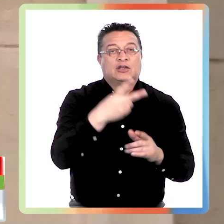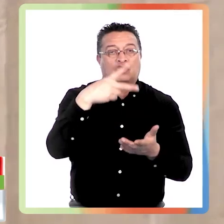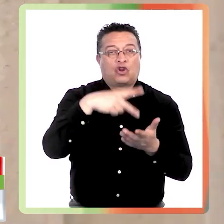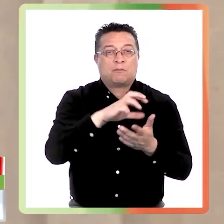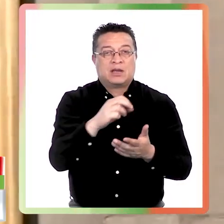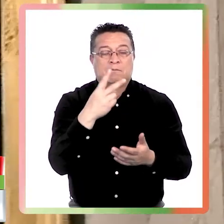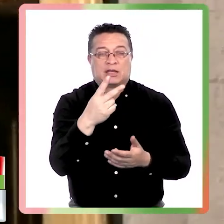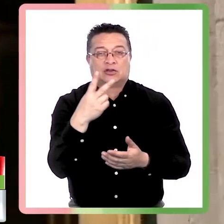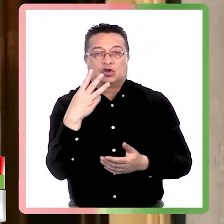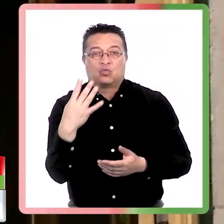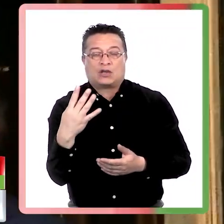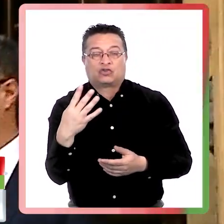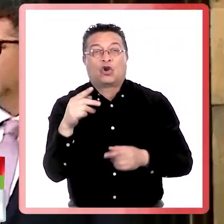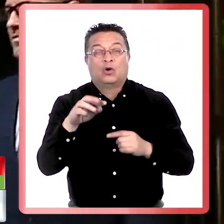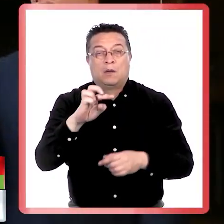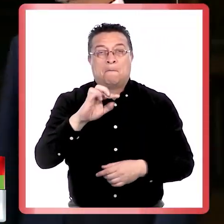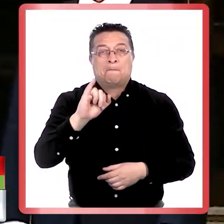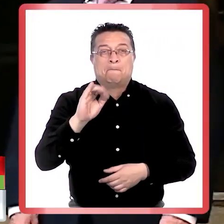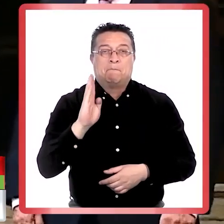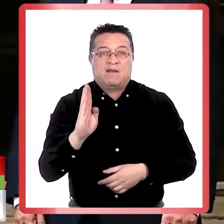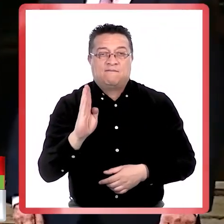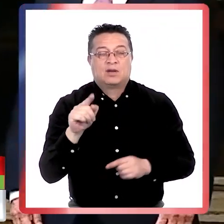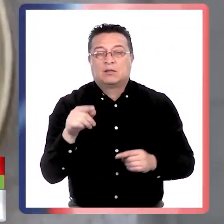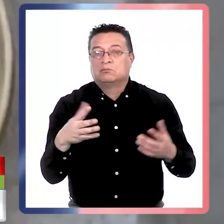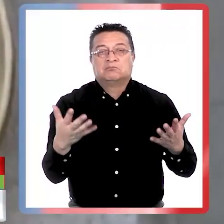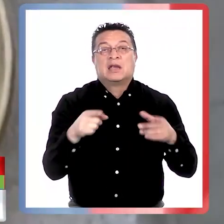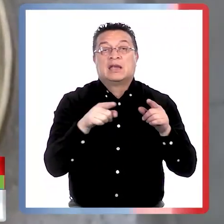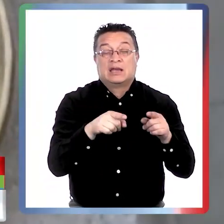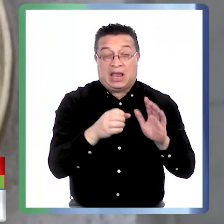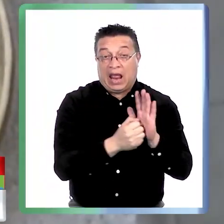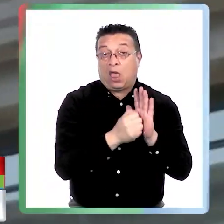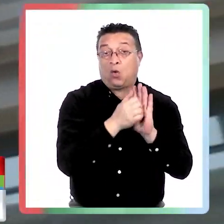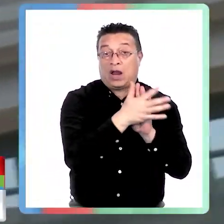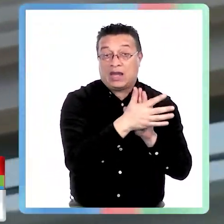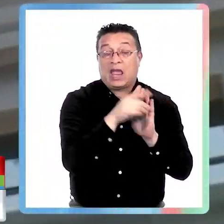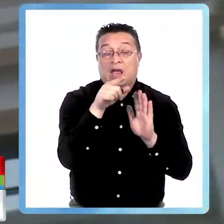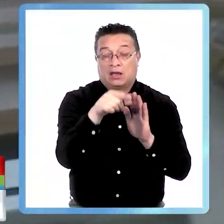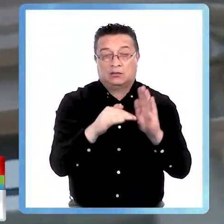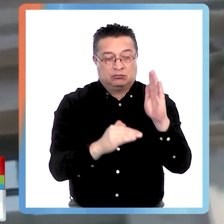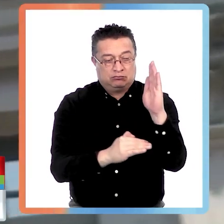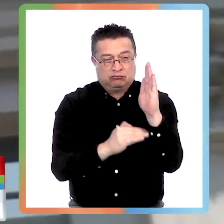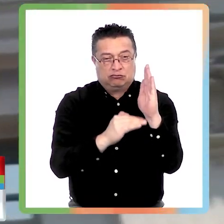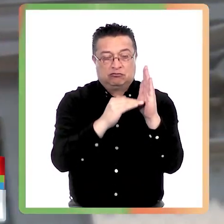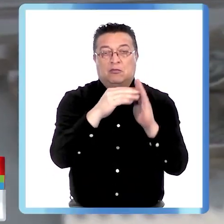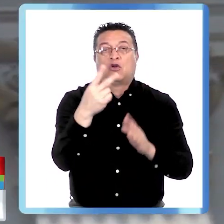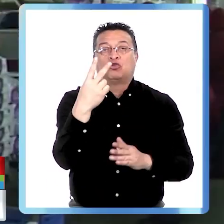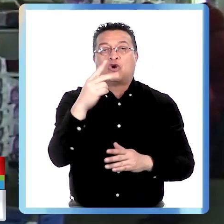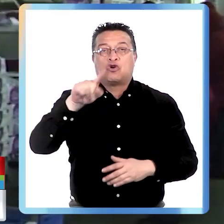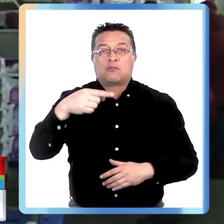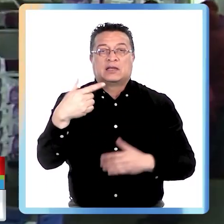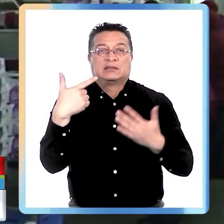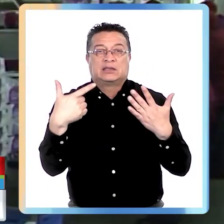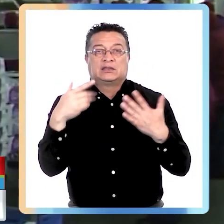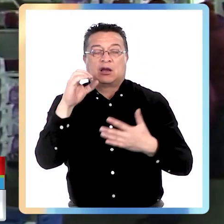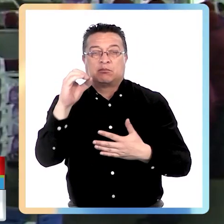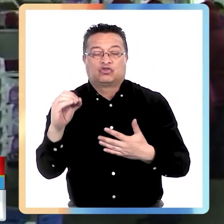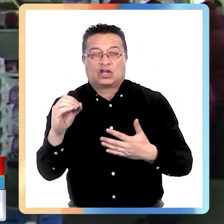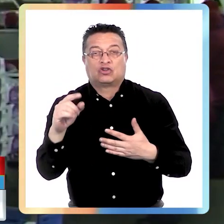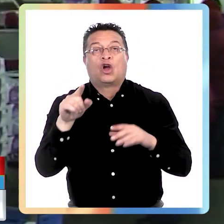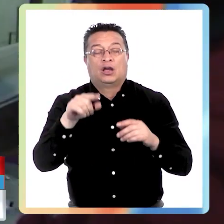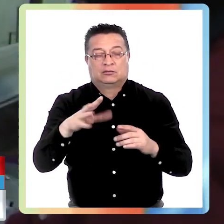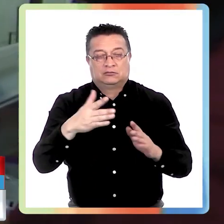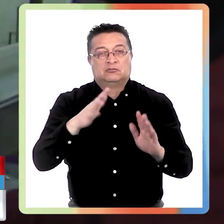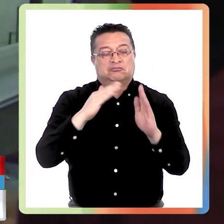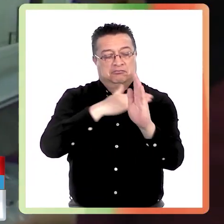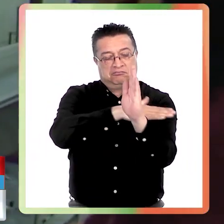año 2024 respecto al Producto Interno Bruto. En la Araucanía, el PIB aumentó en un 2,7%,